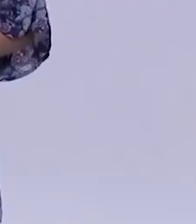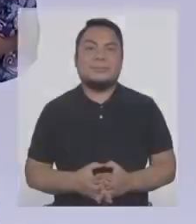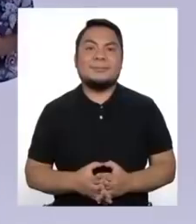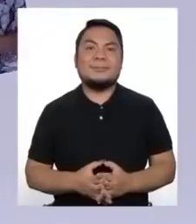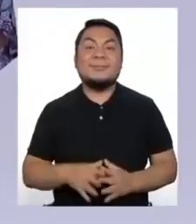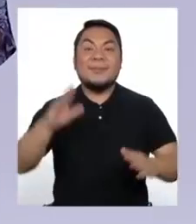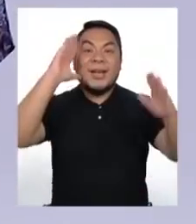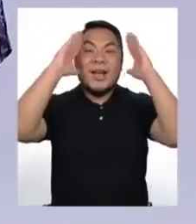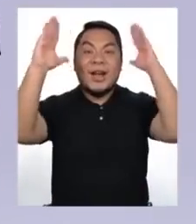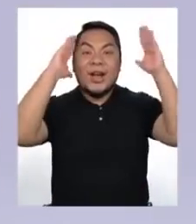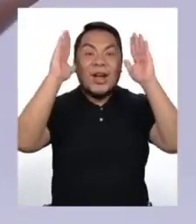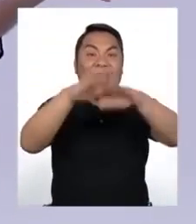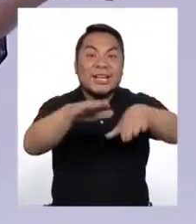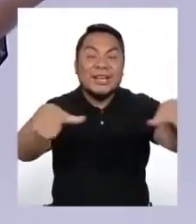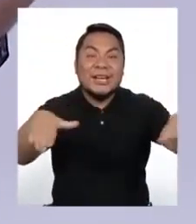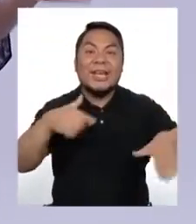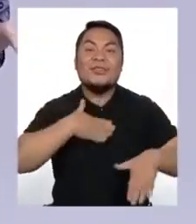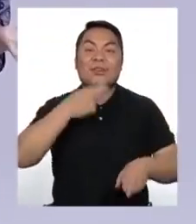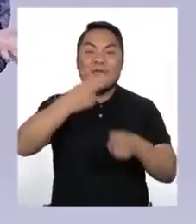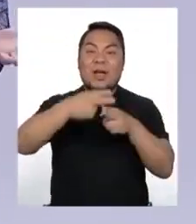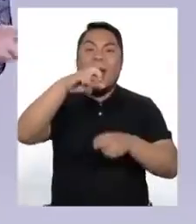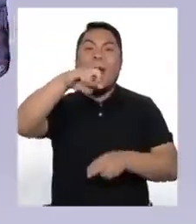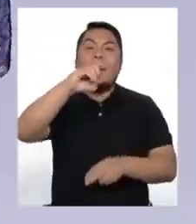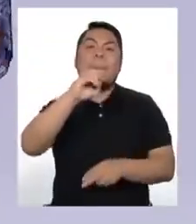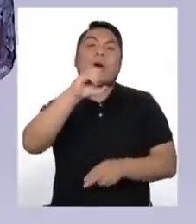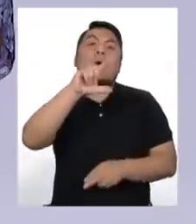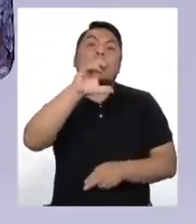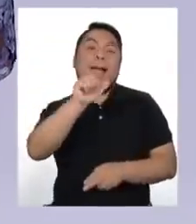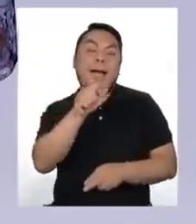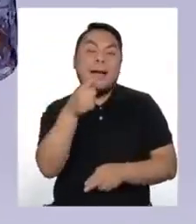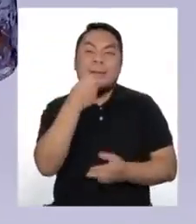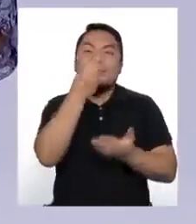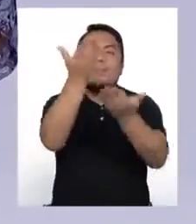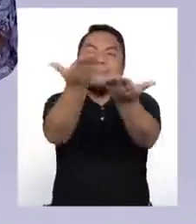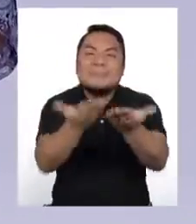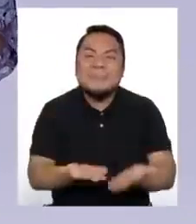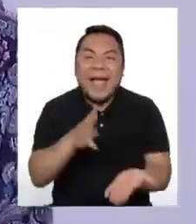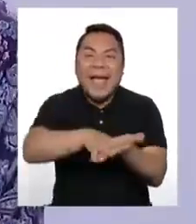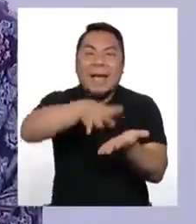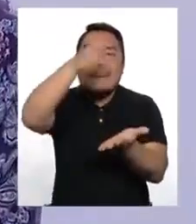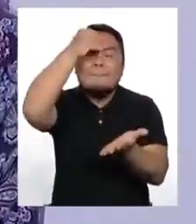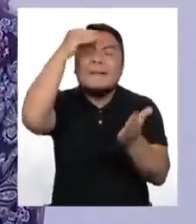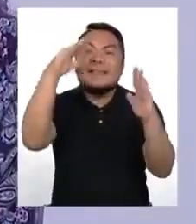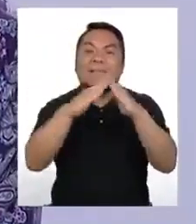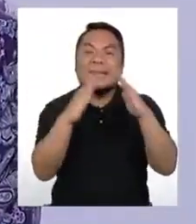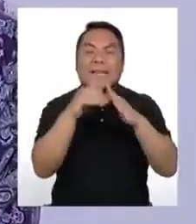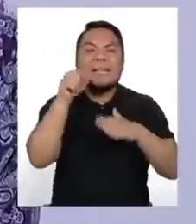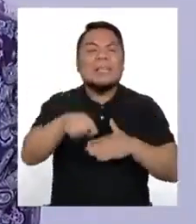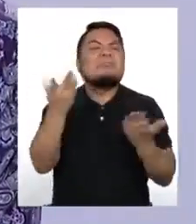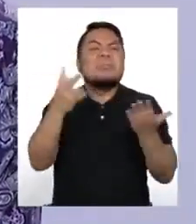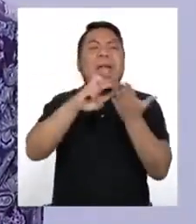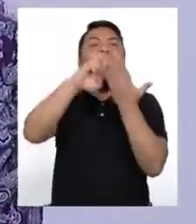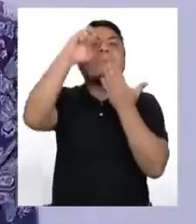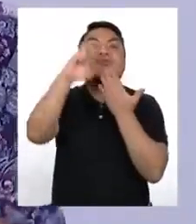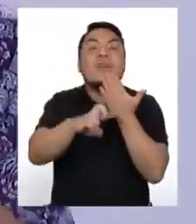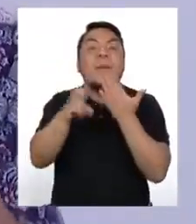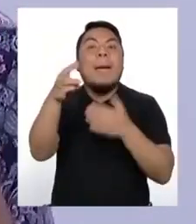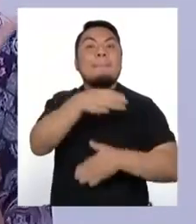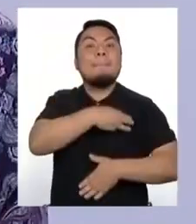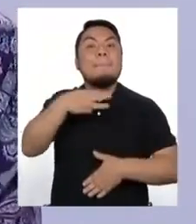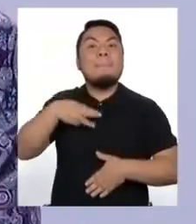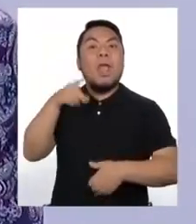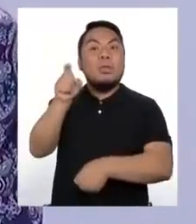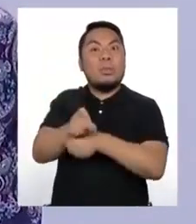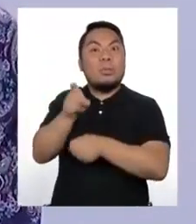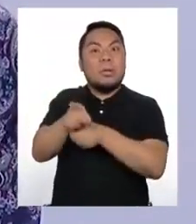Hola niños y niñas, soy Paola Moreno. Bienvenidos y bienvenidas a Aprendo en Casa, una iniciativa del Ministerio de Educación que